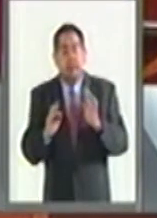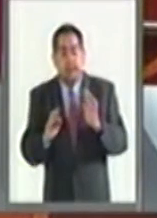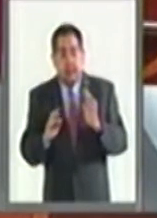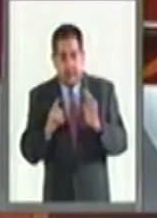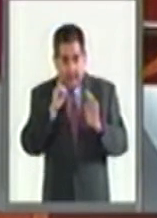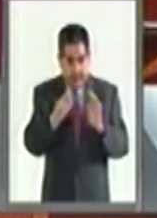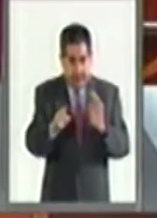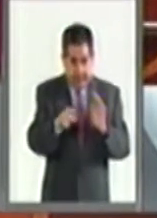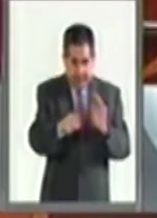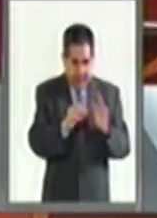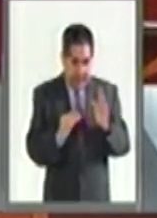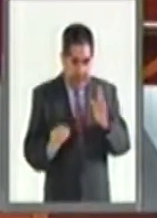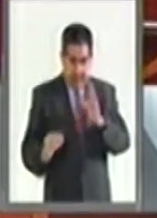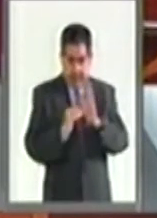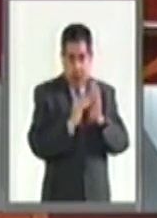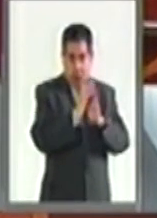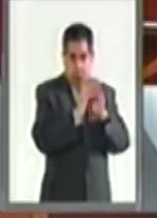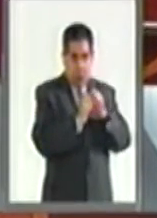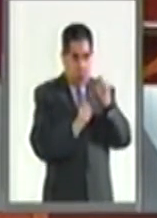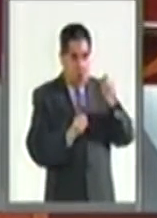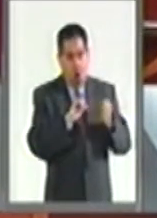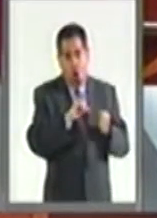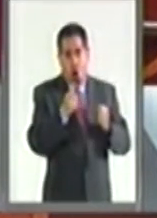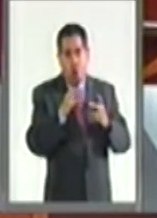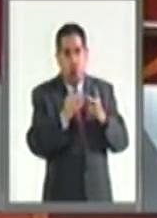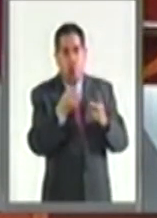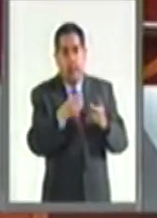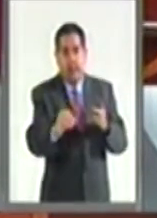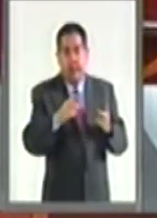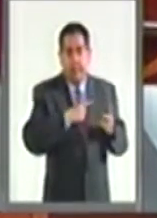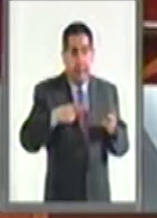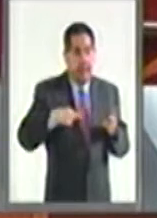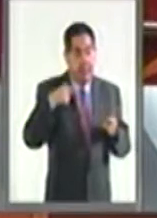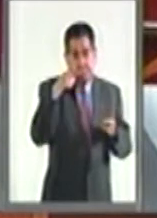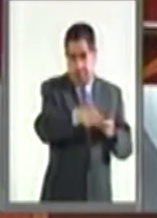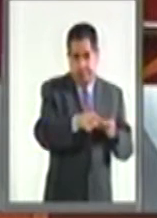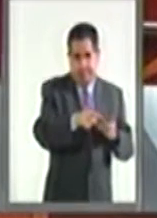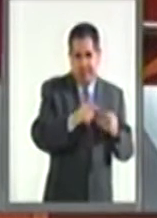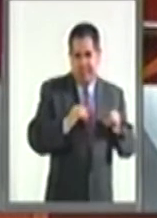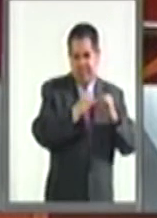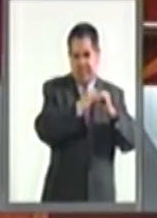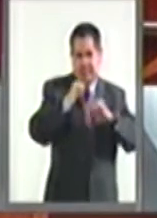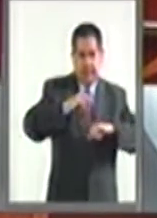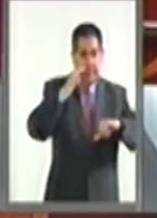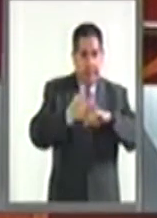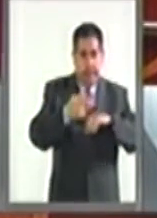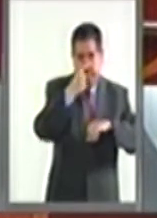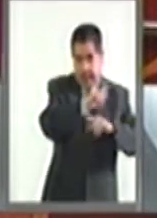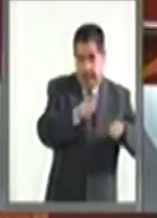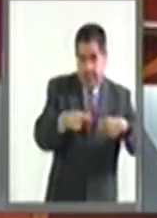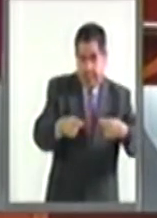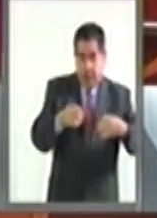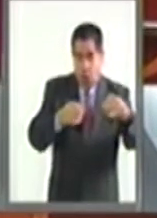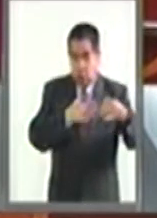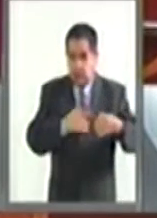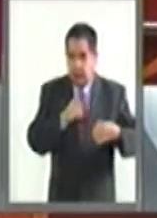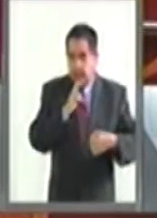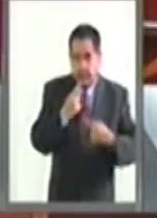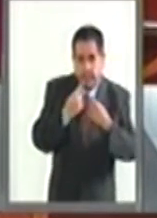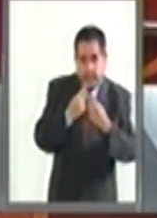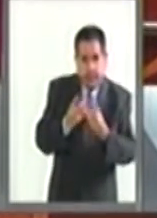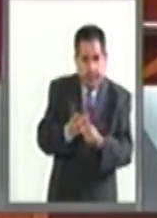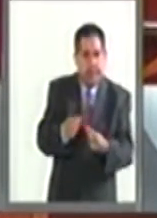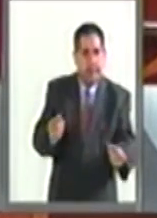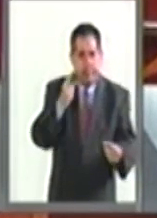el nivel constitucional, una obligación que resulta inherente de los organismos encargados de dirimir los conflictos